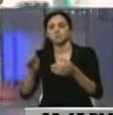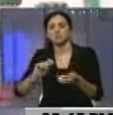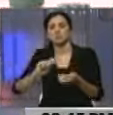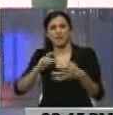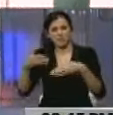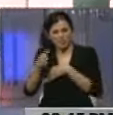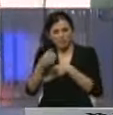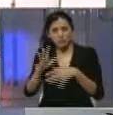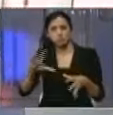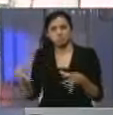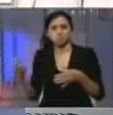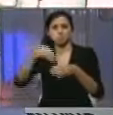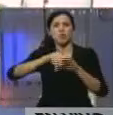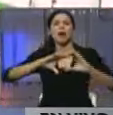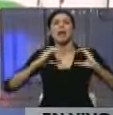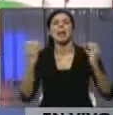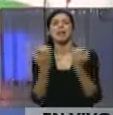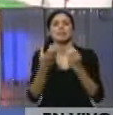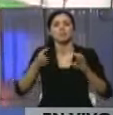pescado del fin de semana.